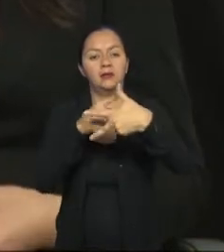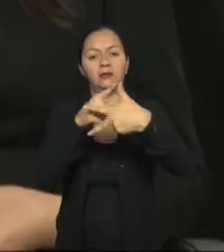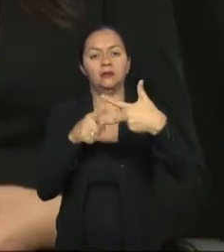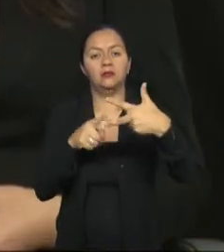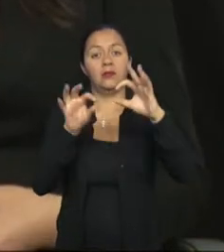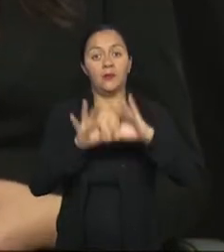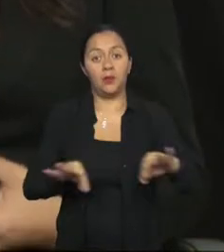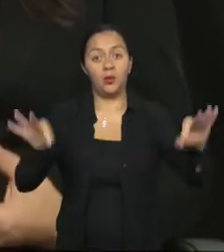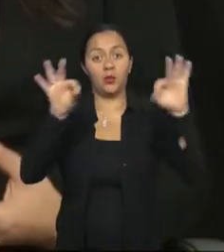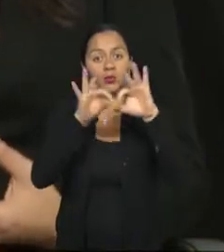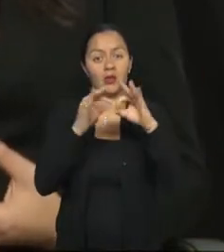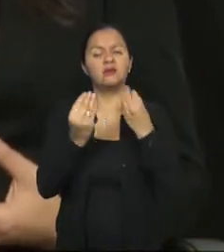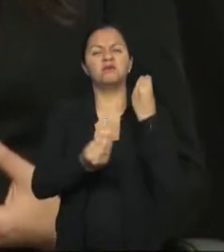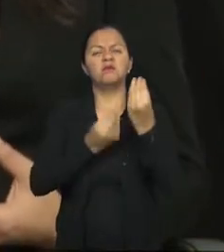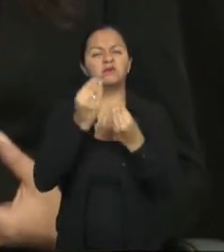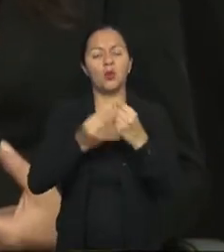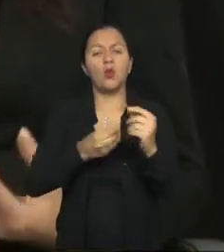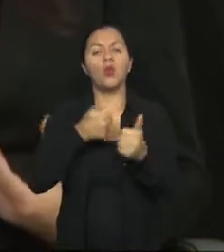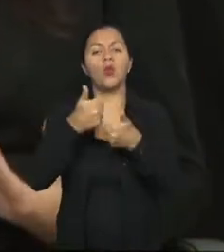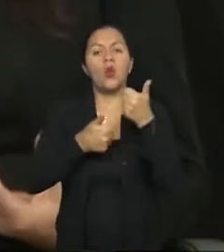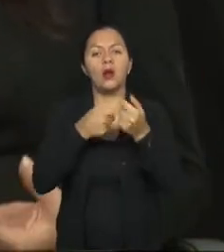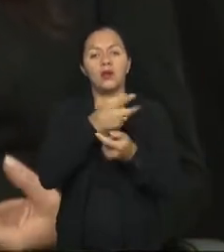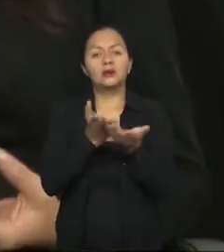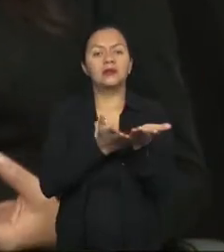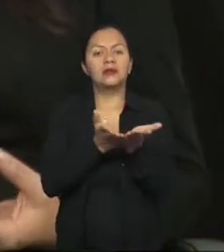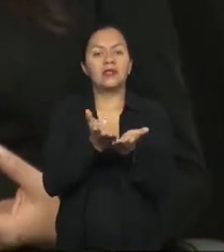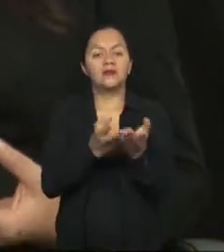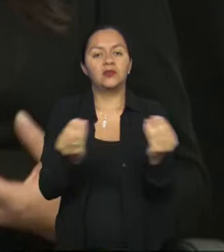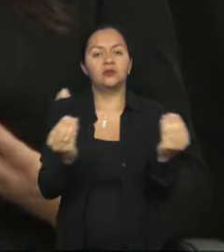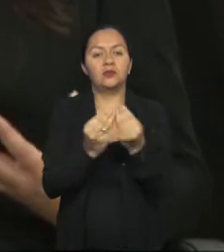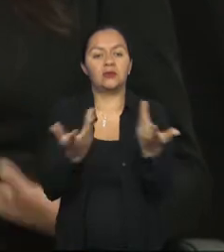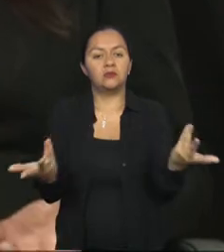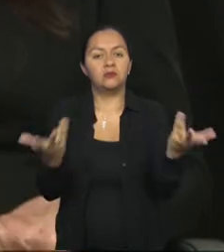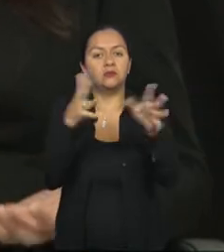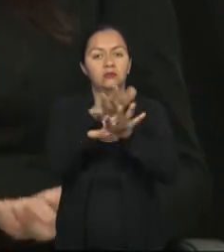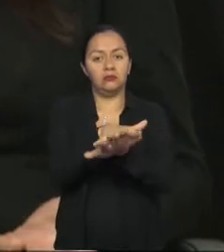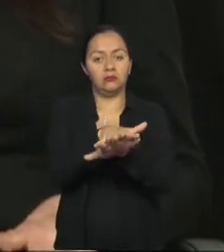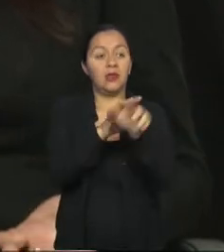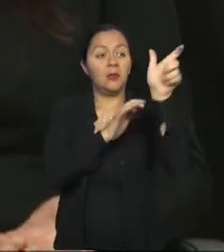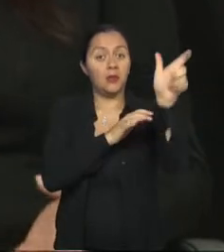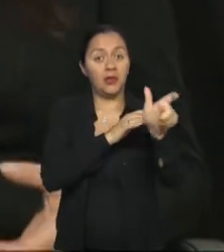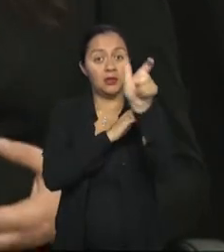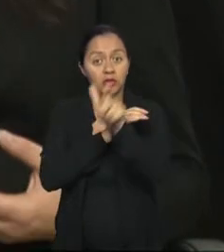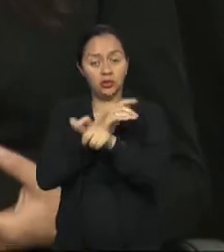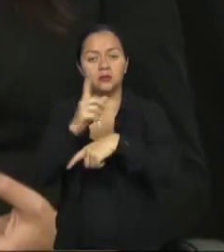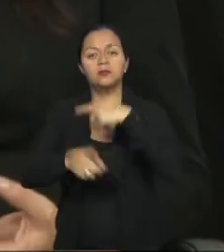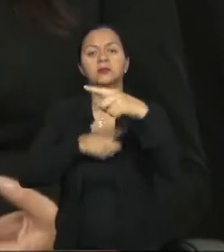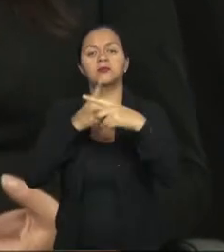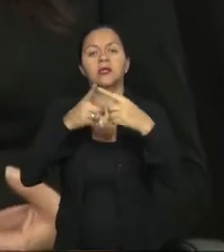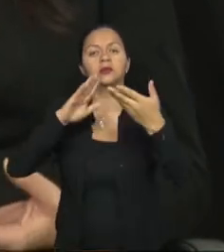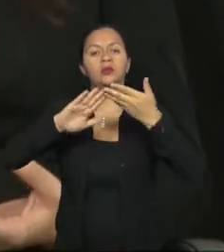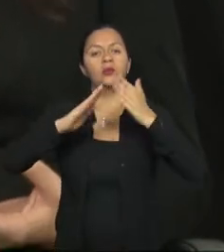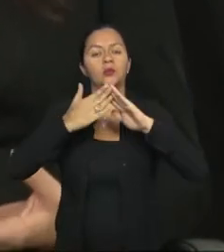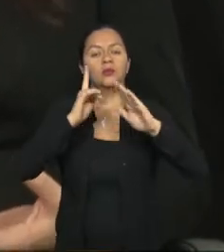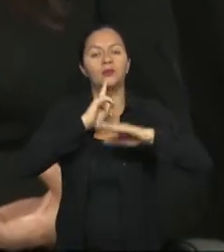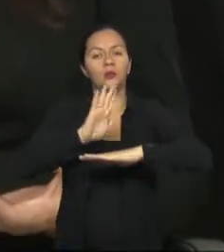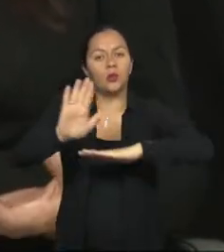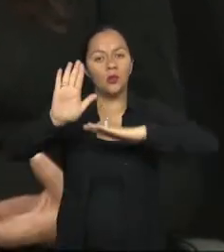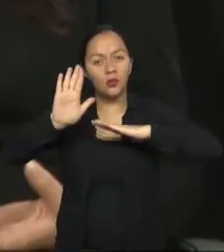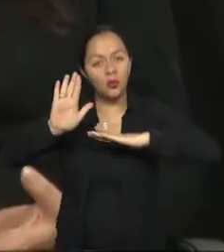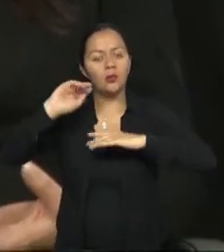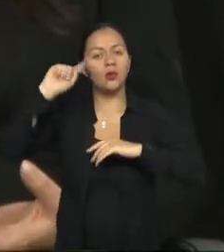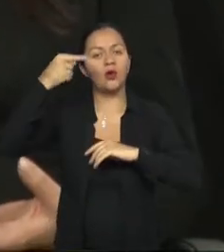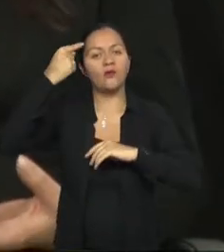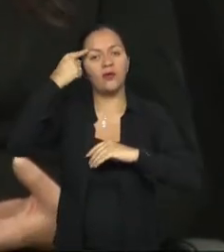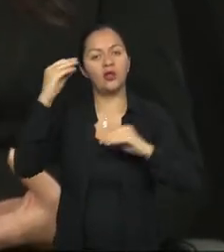logras tener un servicio de forma integral, donde las personas, la comunidad está comprometida, el gobierno